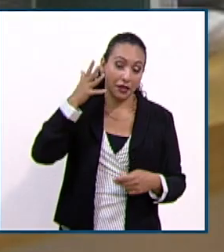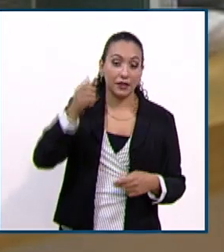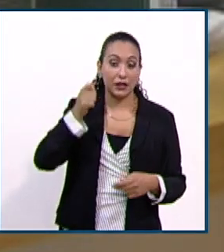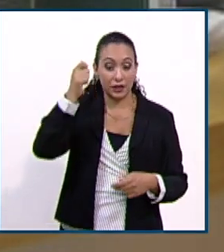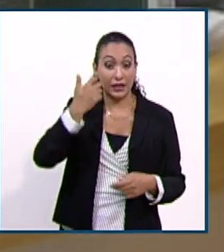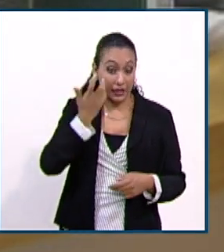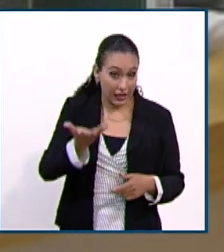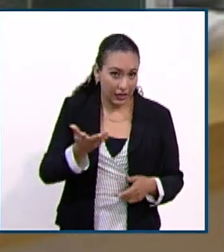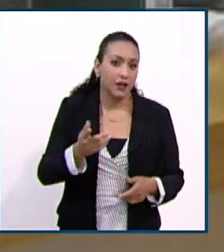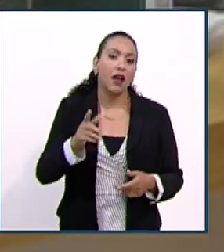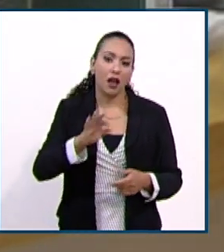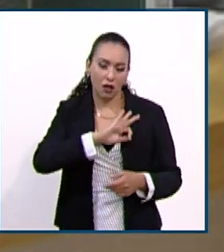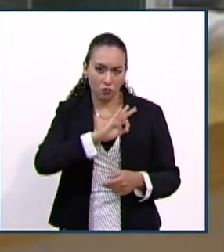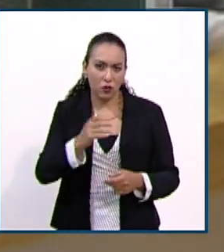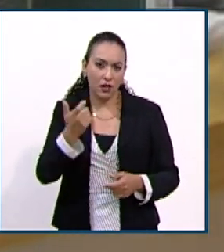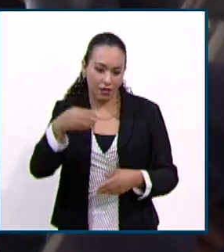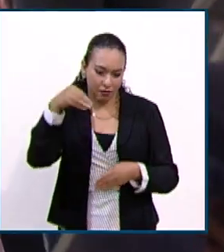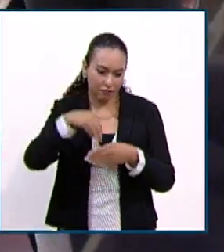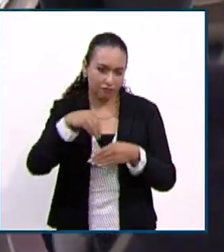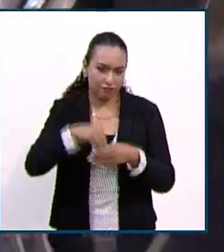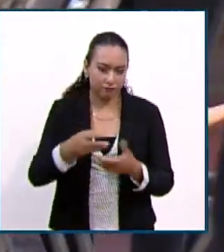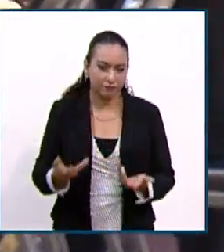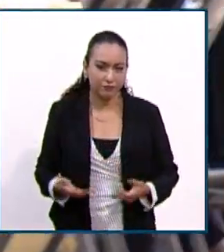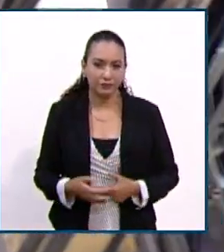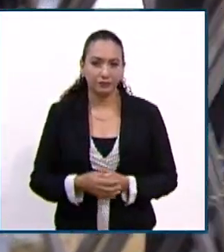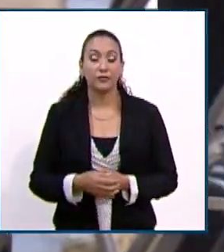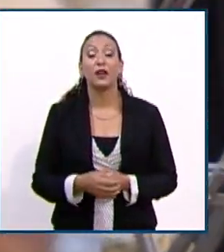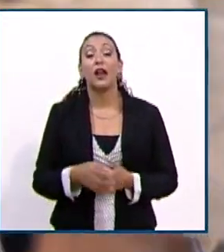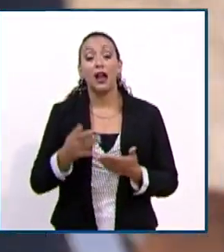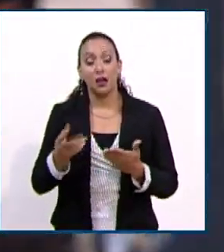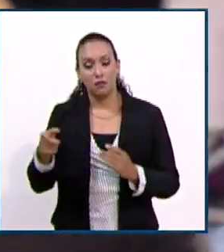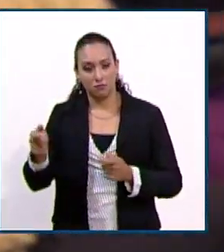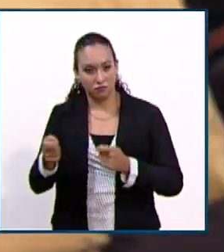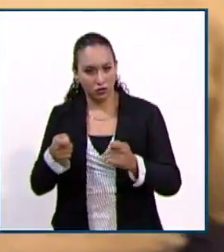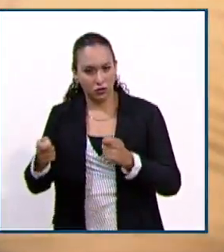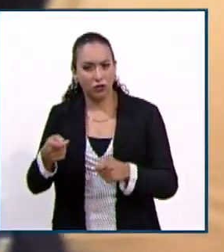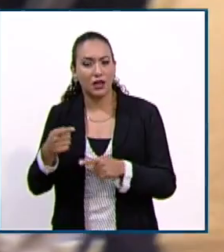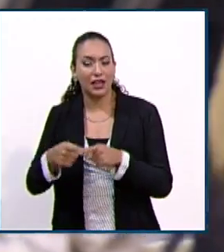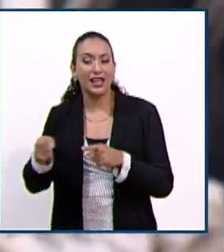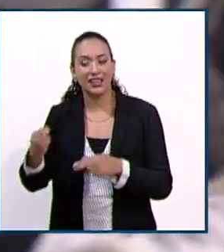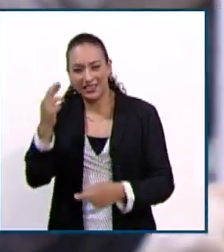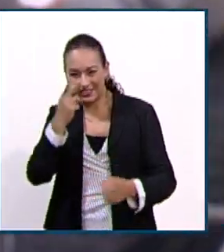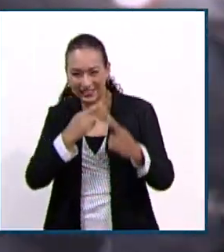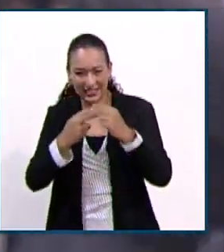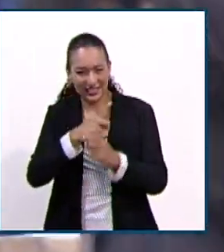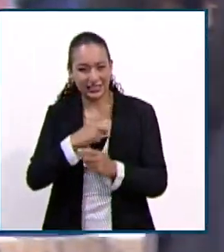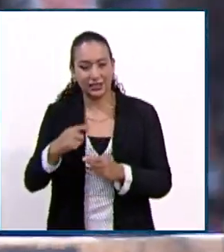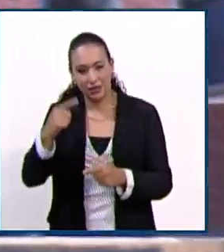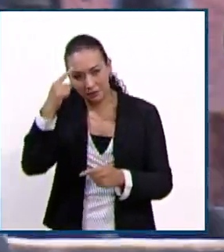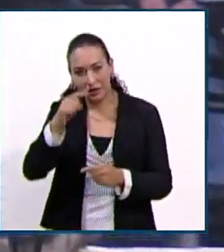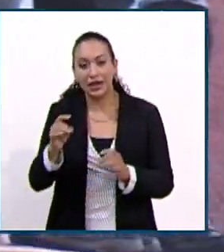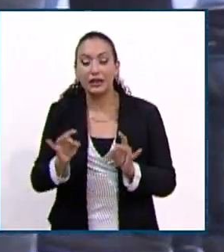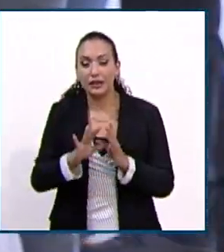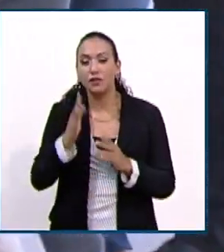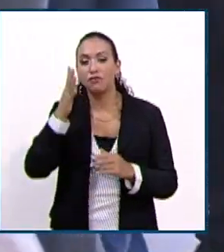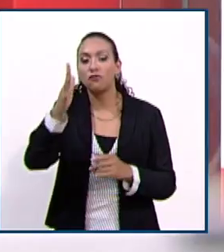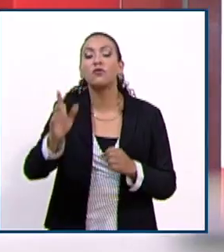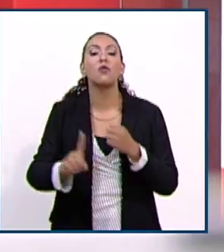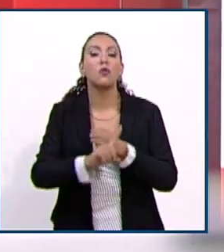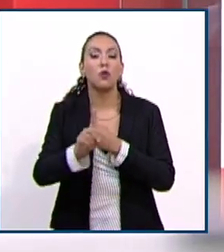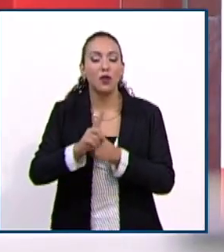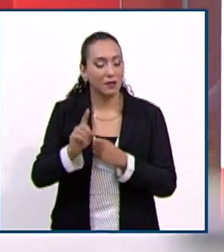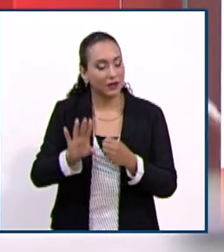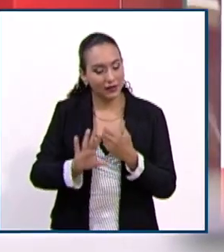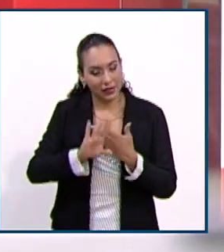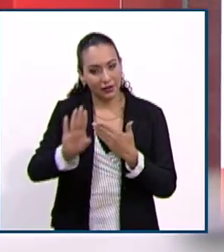que el legislador actuó dentro de los parámetros constitucionales que lo facultan para legislar en materia de previsión social, sin que pueda